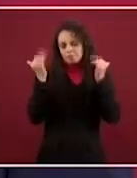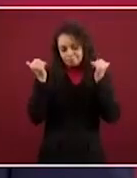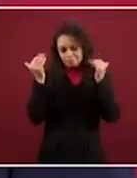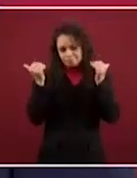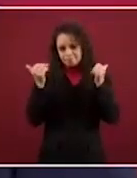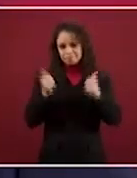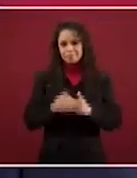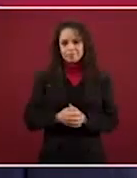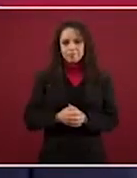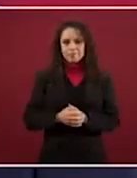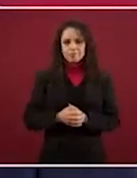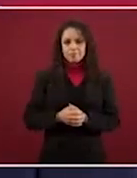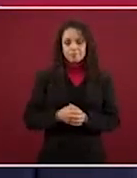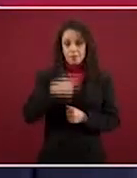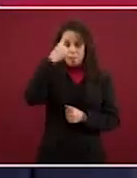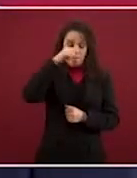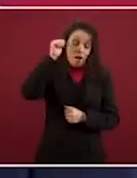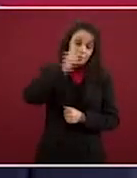para siempre.